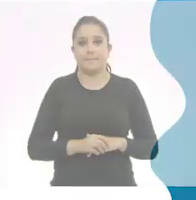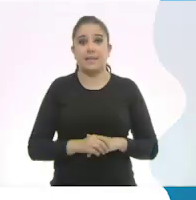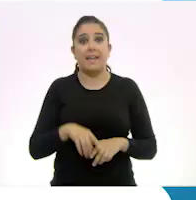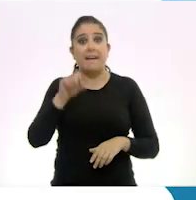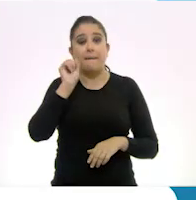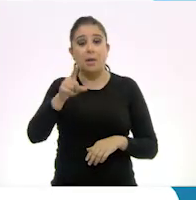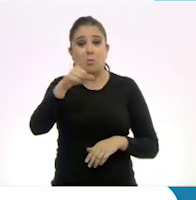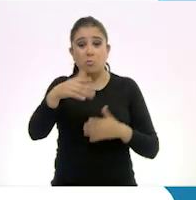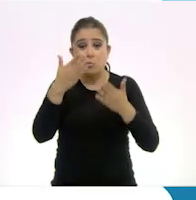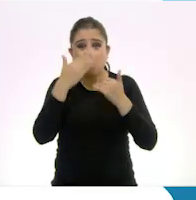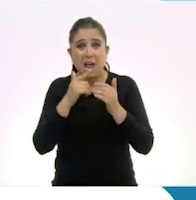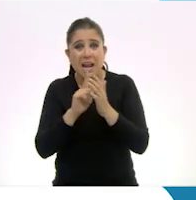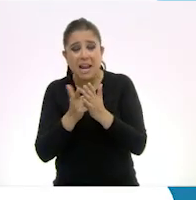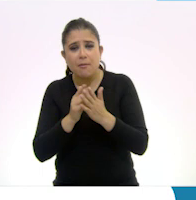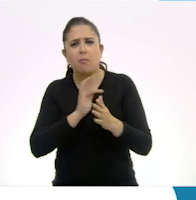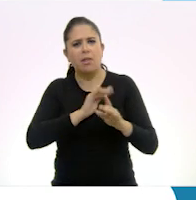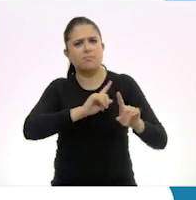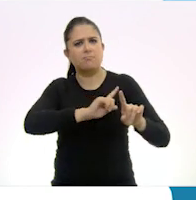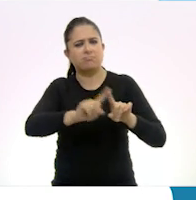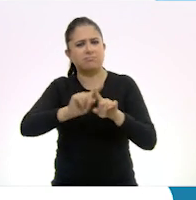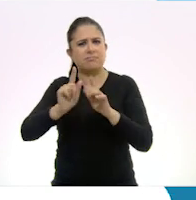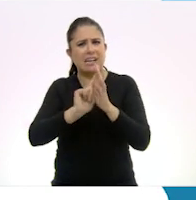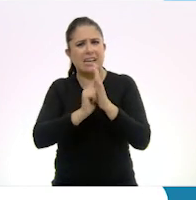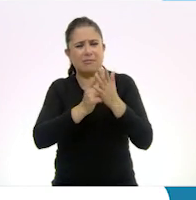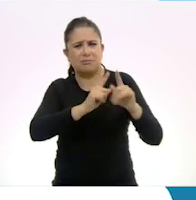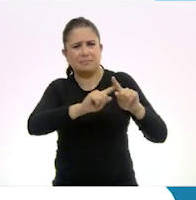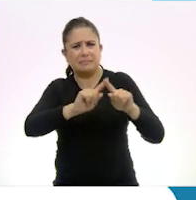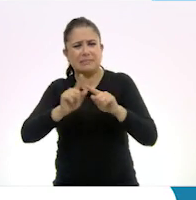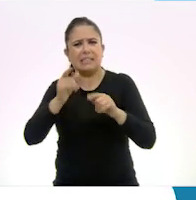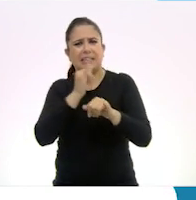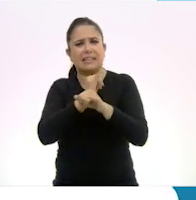También puedes encontrar los libros de texto en la página